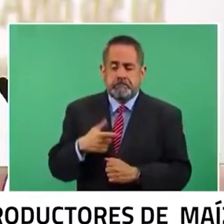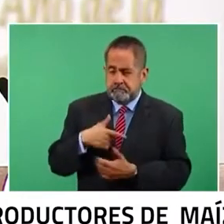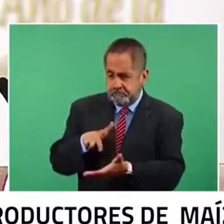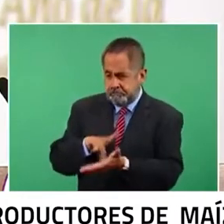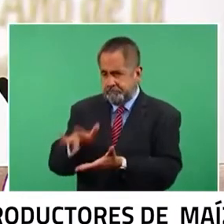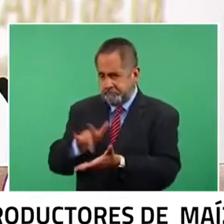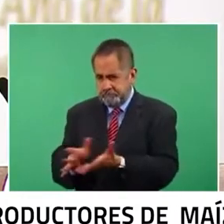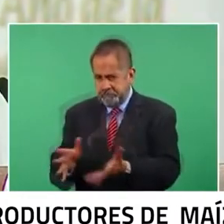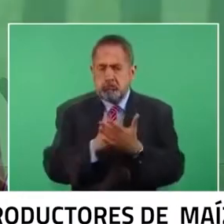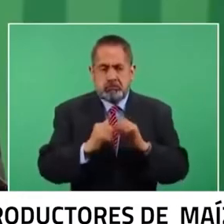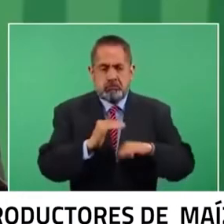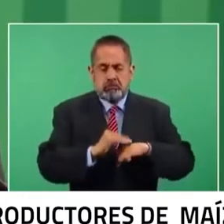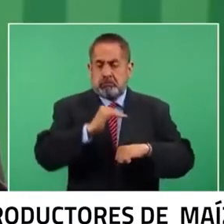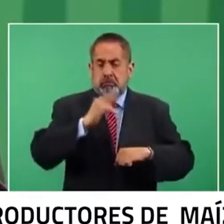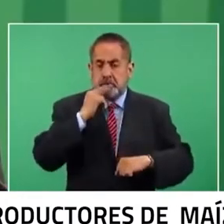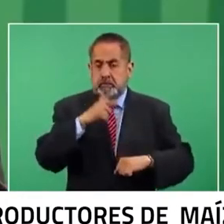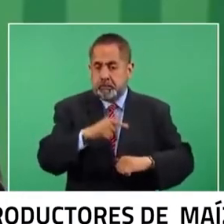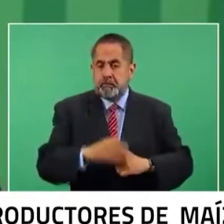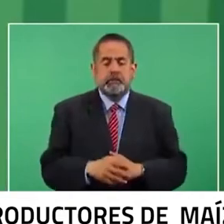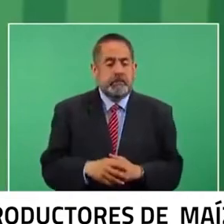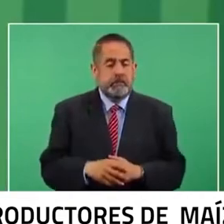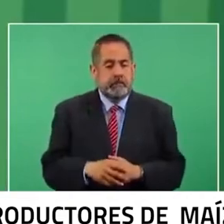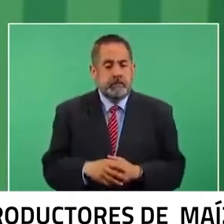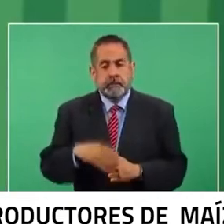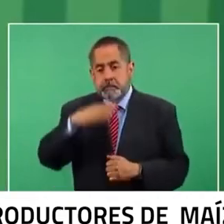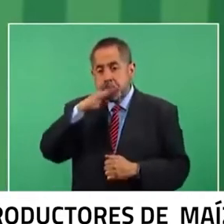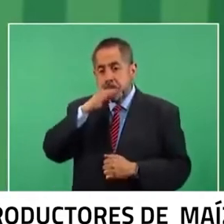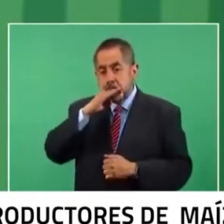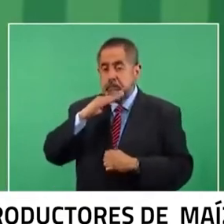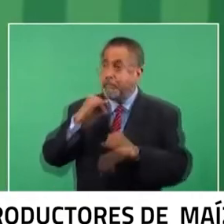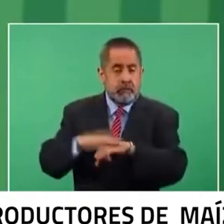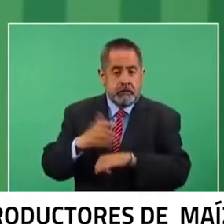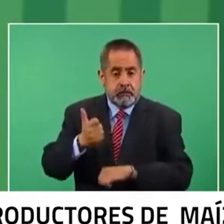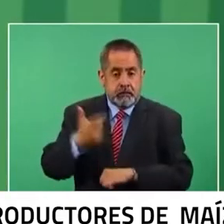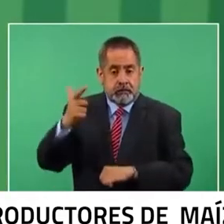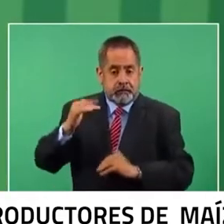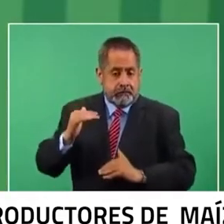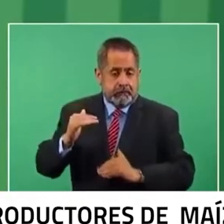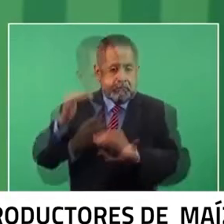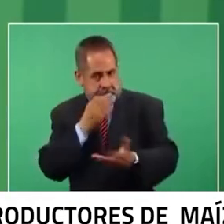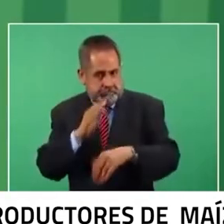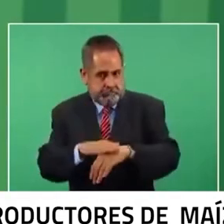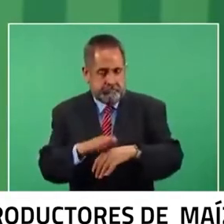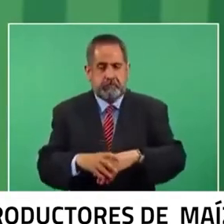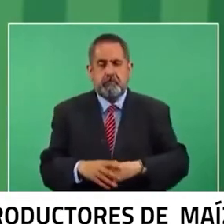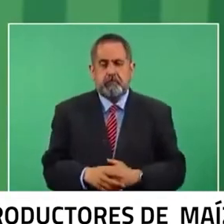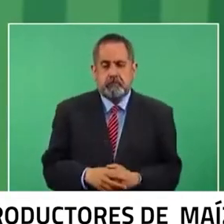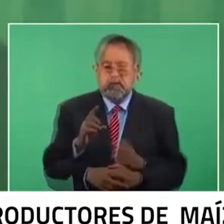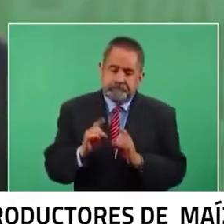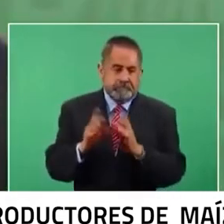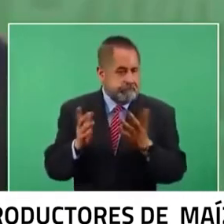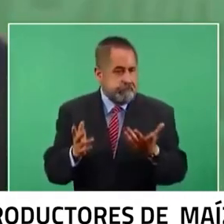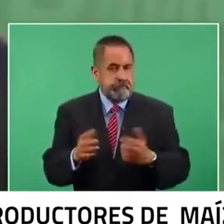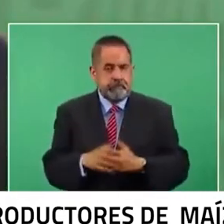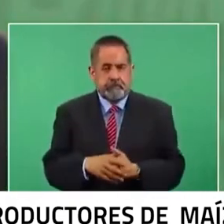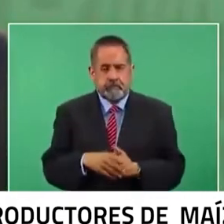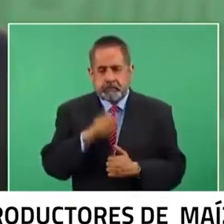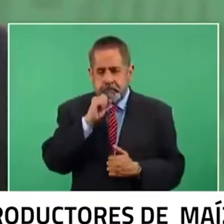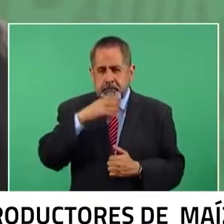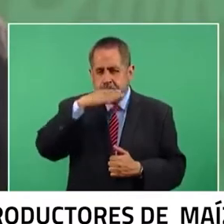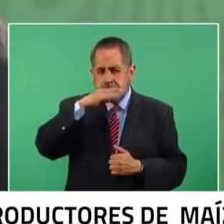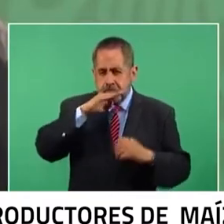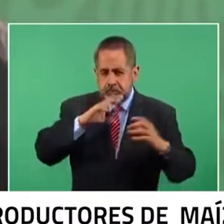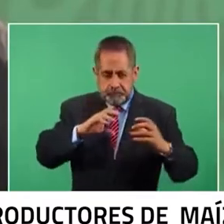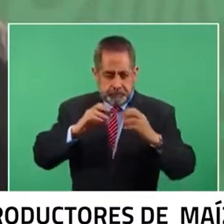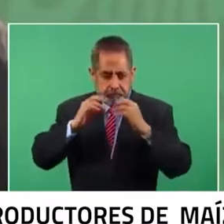los productores de maíz. Aumentó el precio del maíz a nivel internacional. Eso también afectó. Y el maíz no